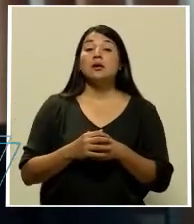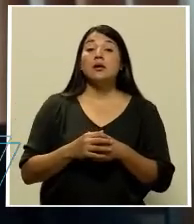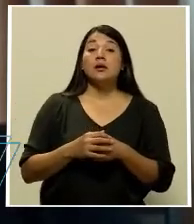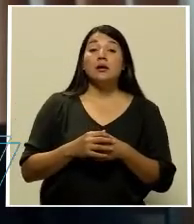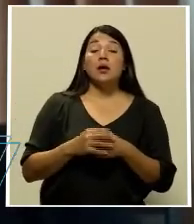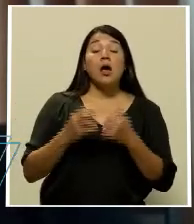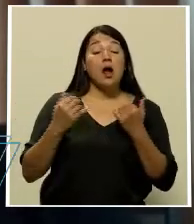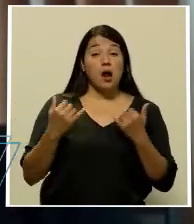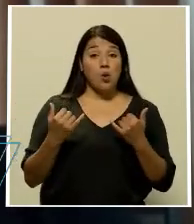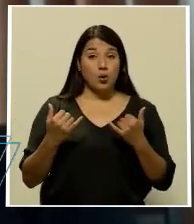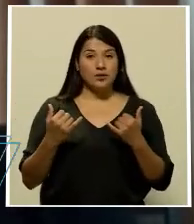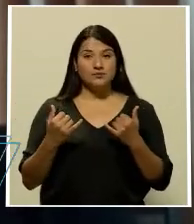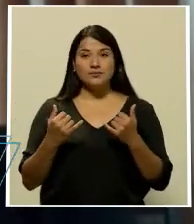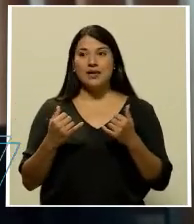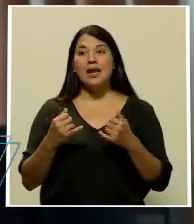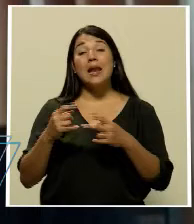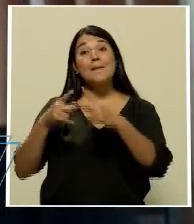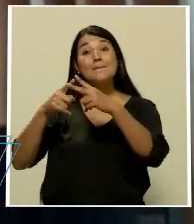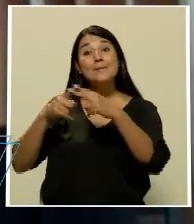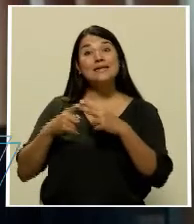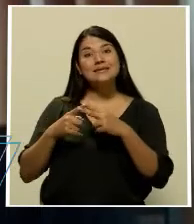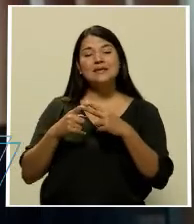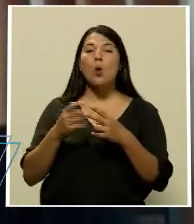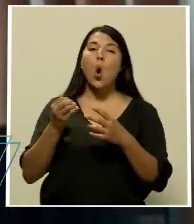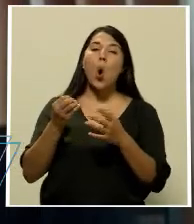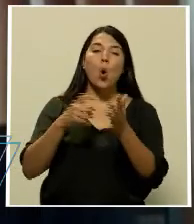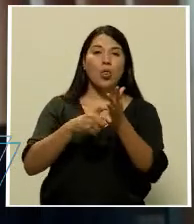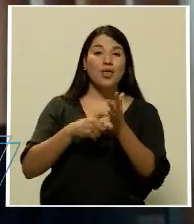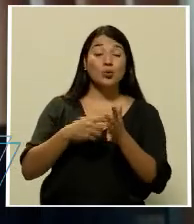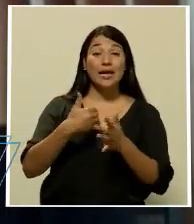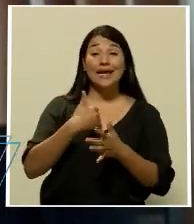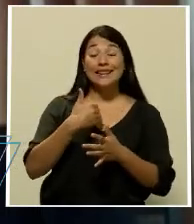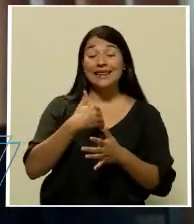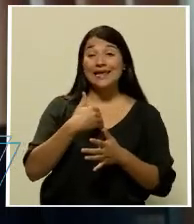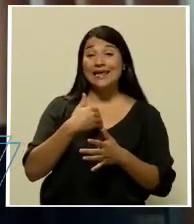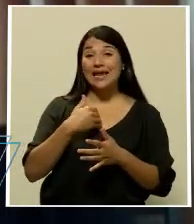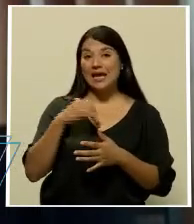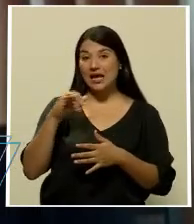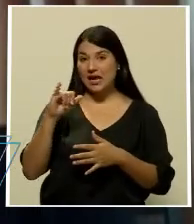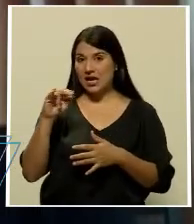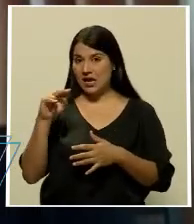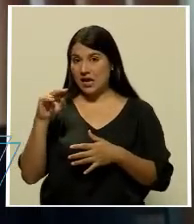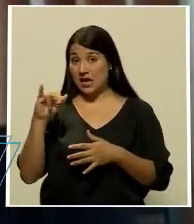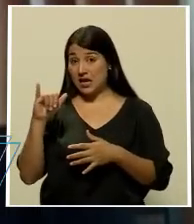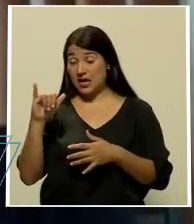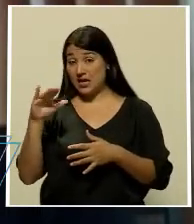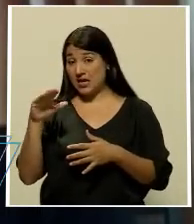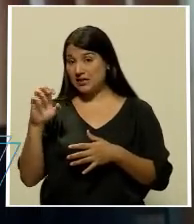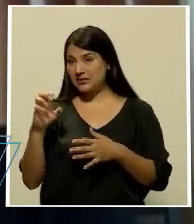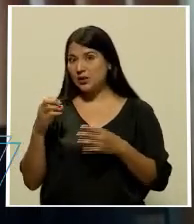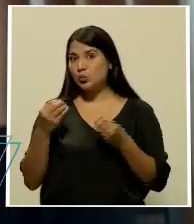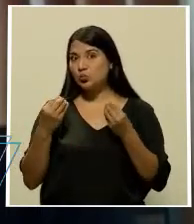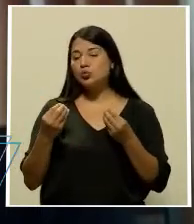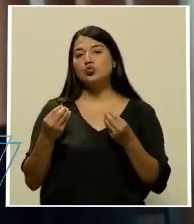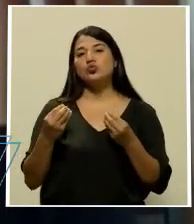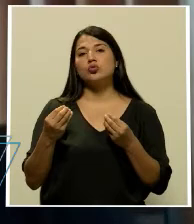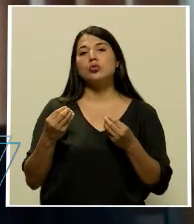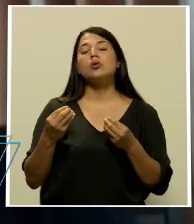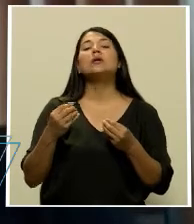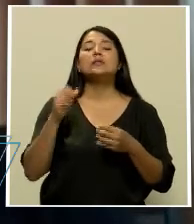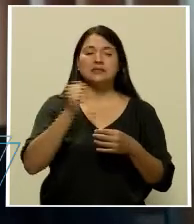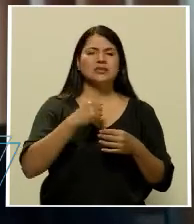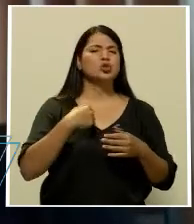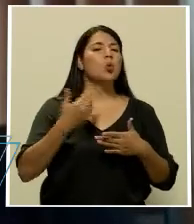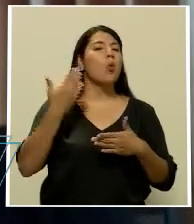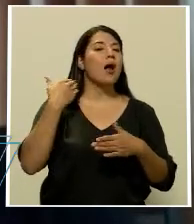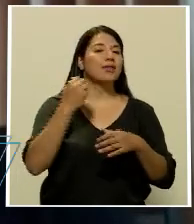Definitivamente el tamaño de la deuda que el instituto tiene es considerable. Efectivamente, yo vengo de la banca y el propósito es,